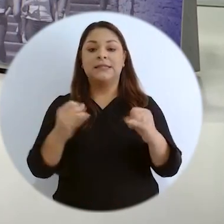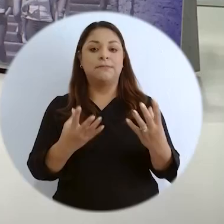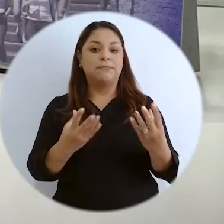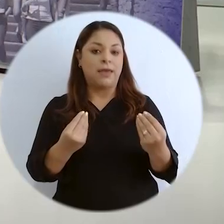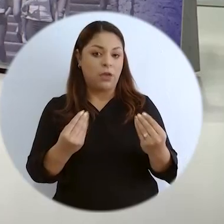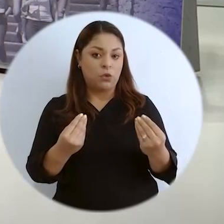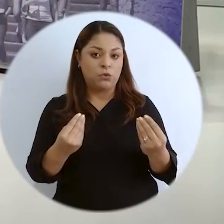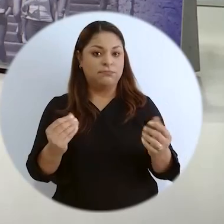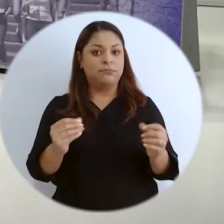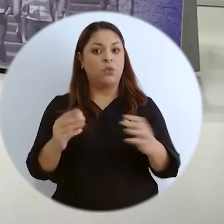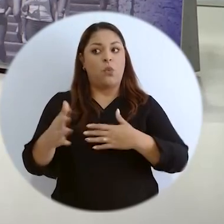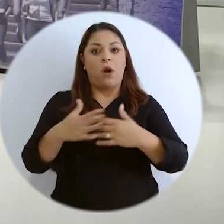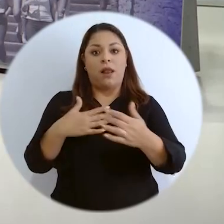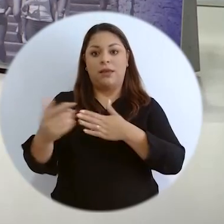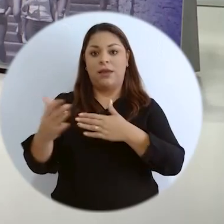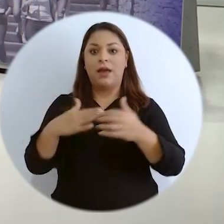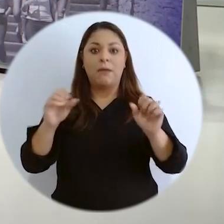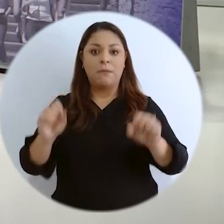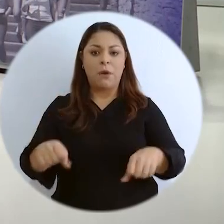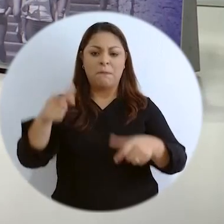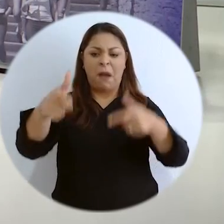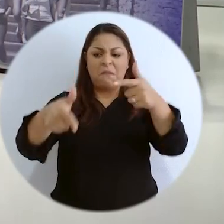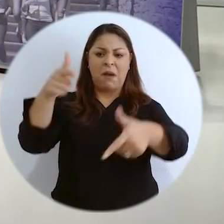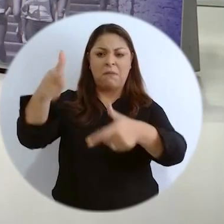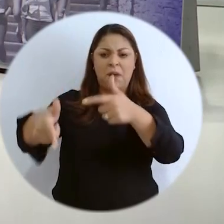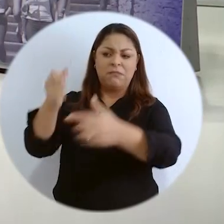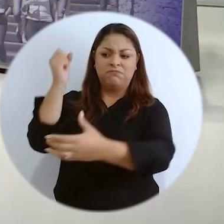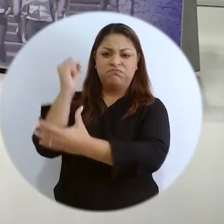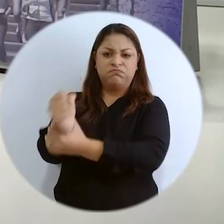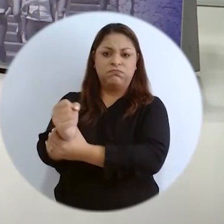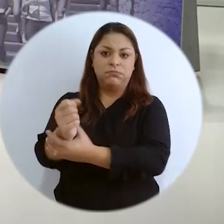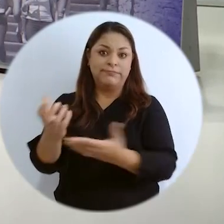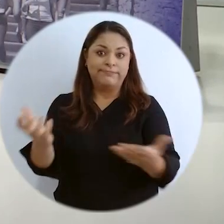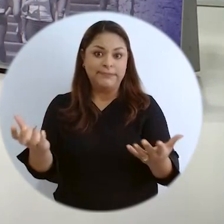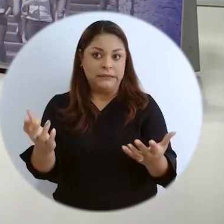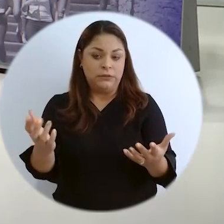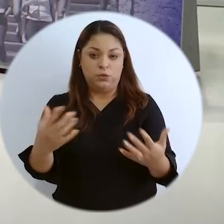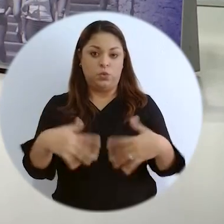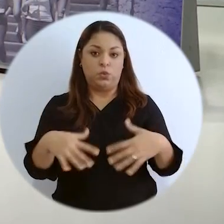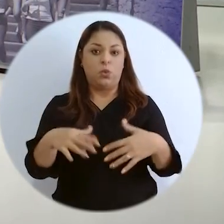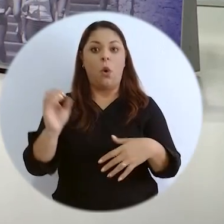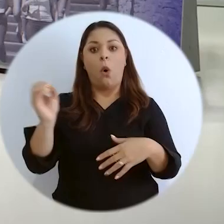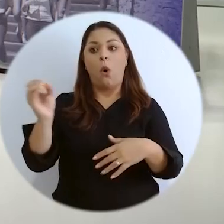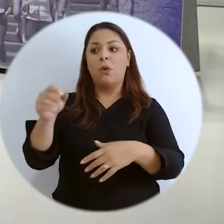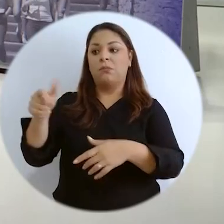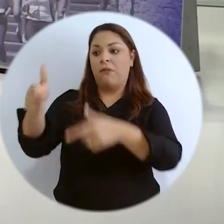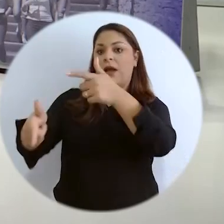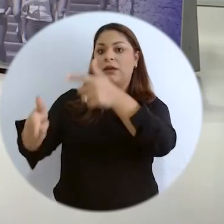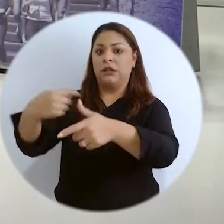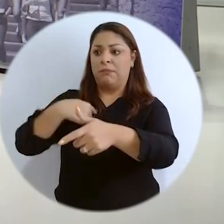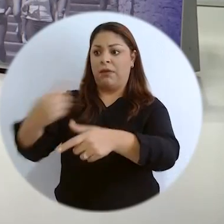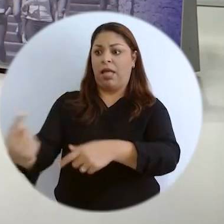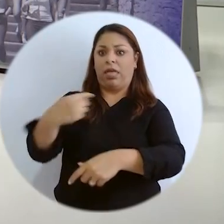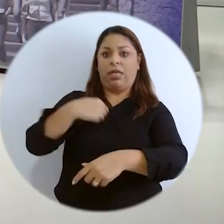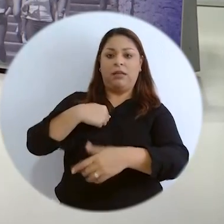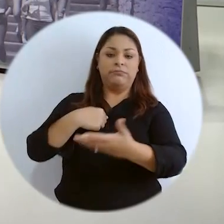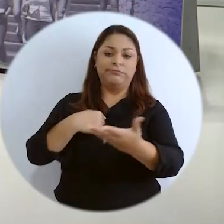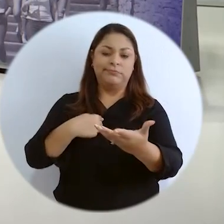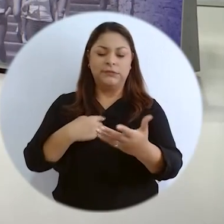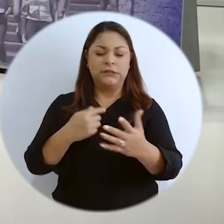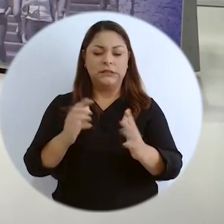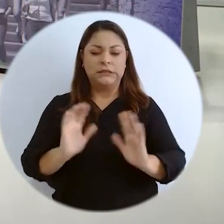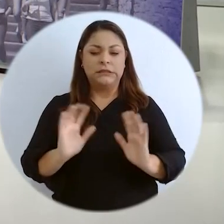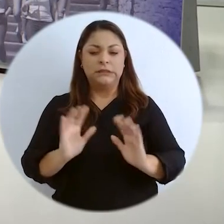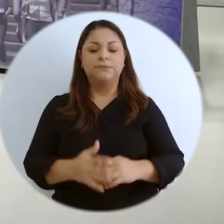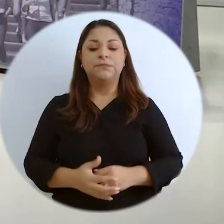cotidiana sin temor a que cualquiera a su alrededor pueda ser asesinado y por ende ser uno una víctima colateral, como diría el señor